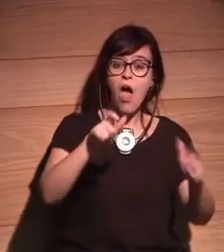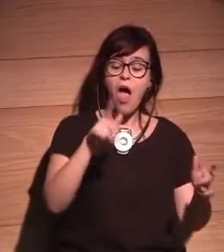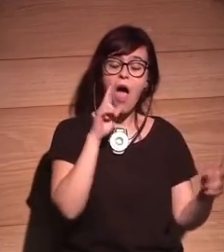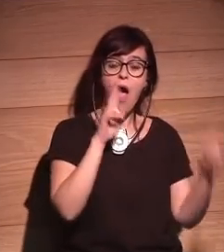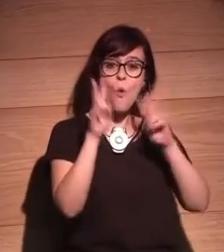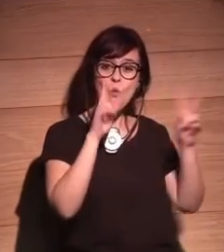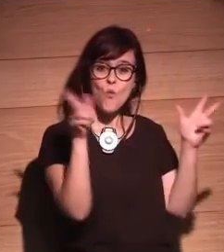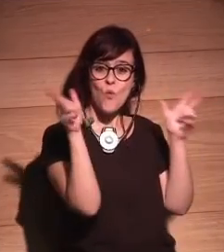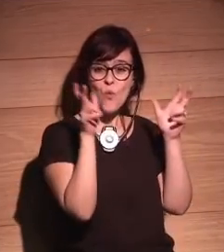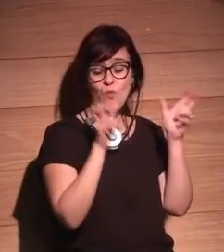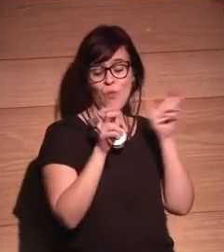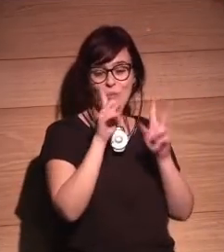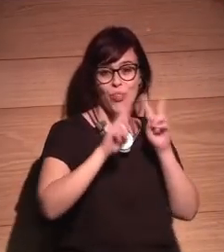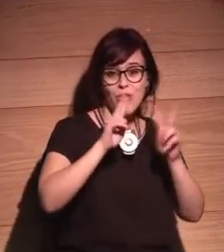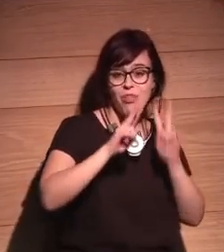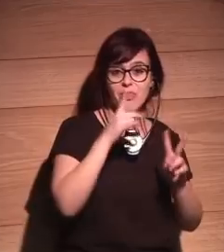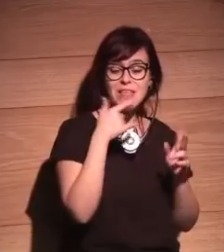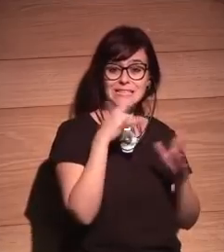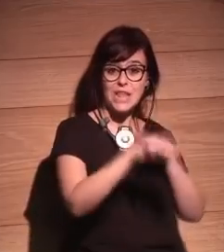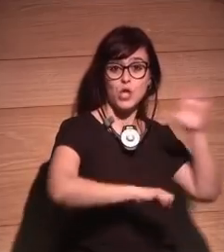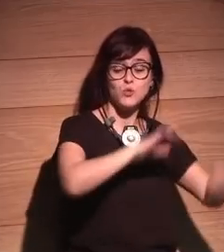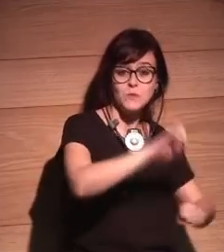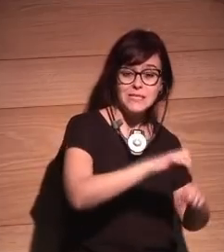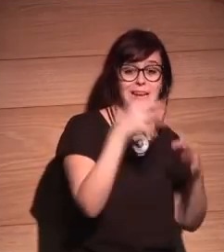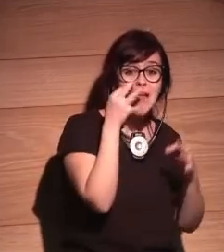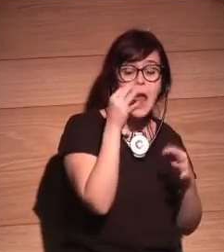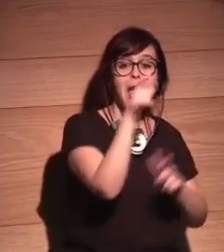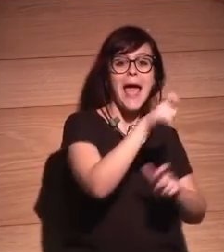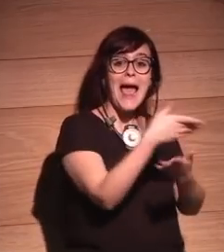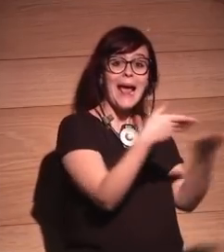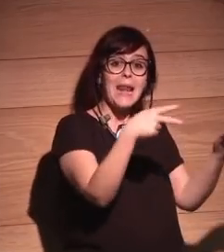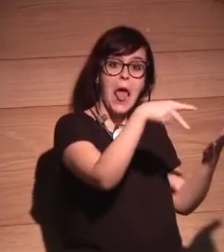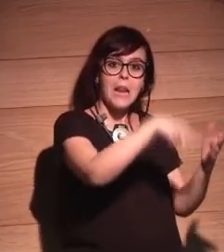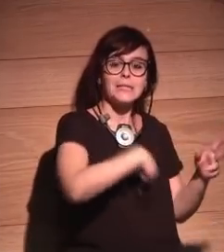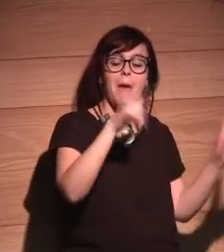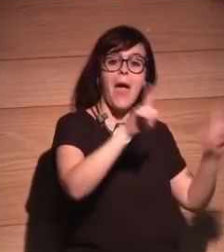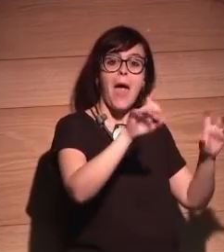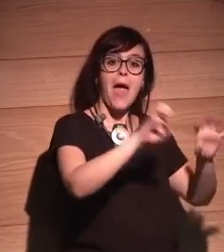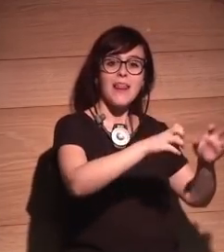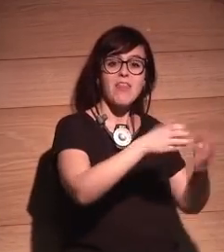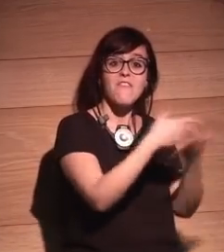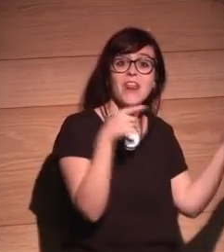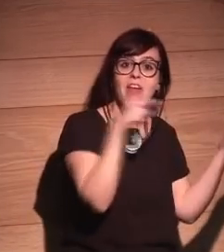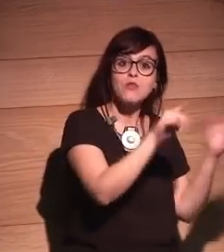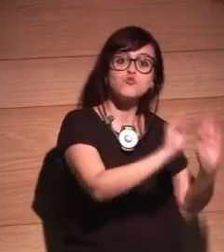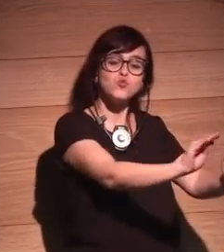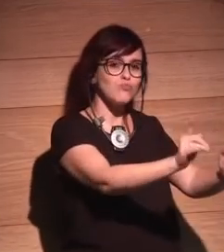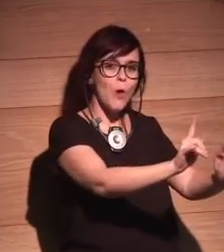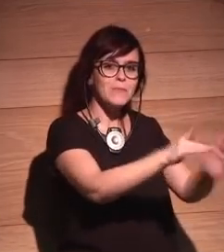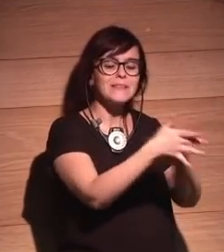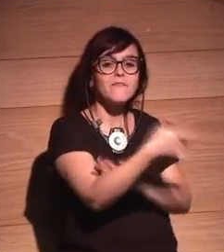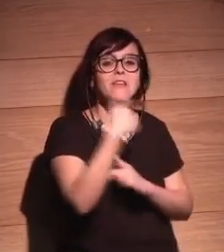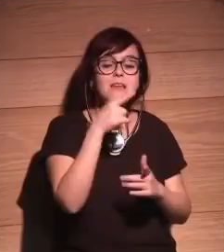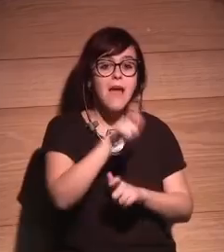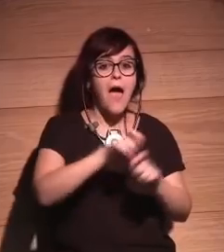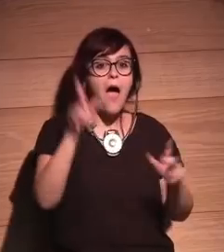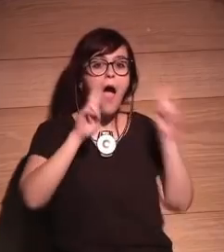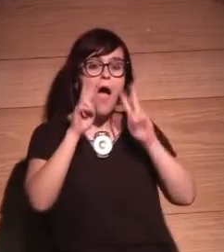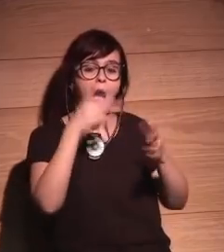los medios que consumen, no la credibilidad de los medios en general, que es un tema tan grande y tan complicado, que es